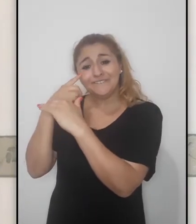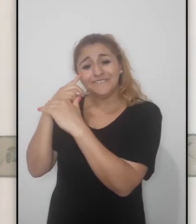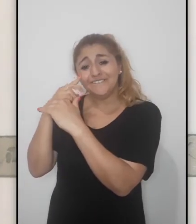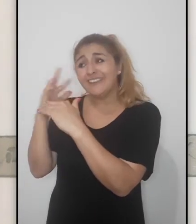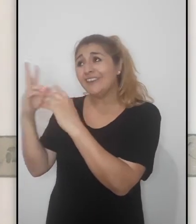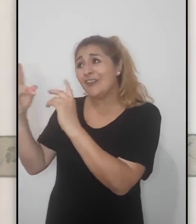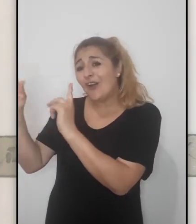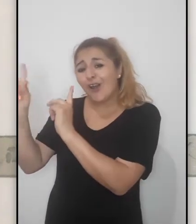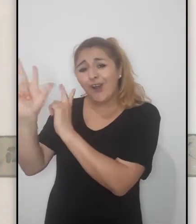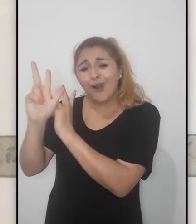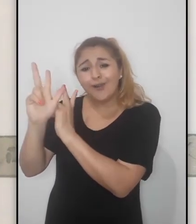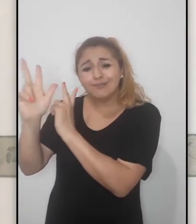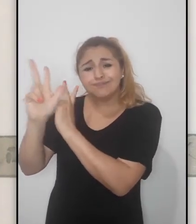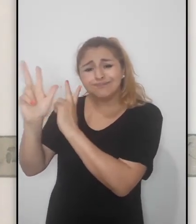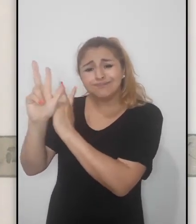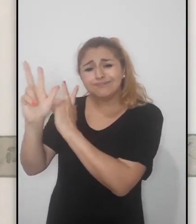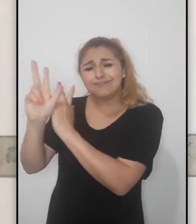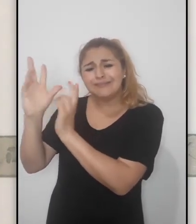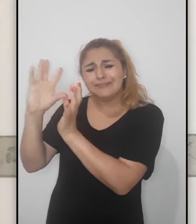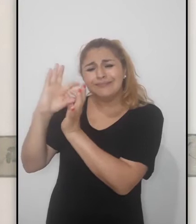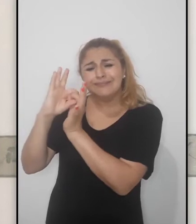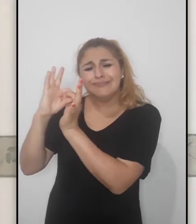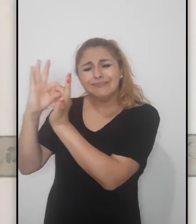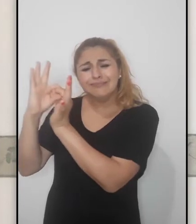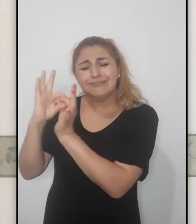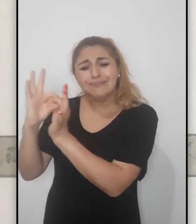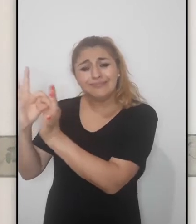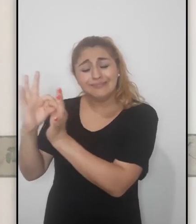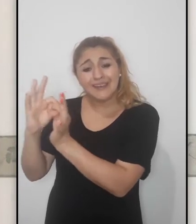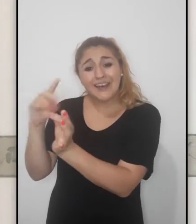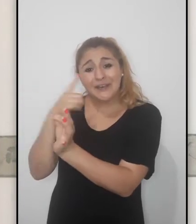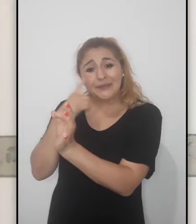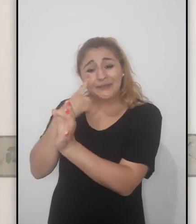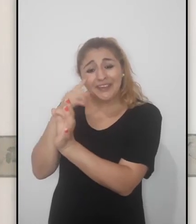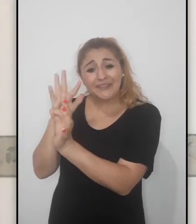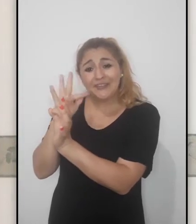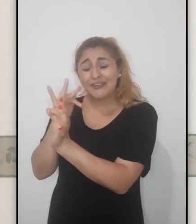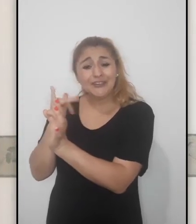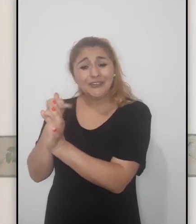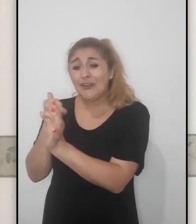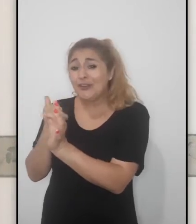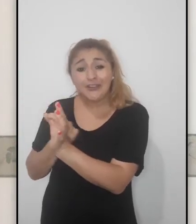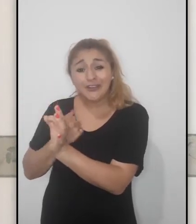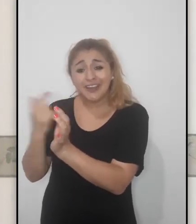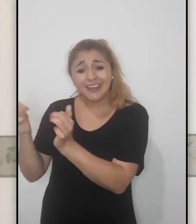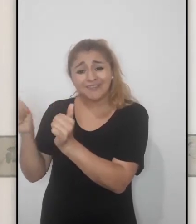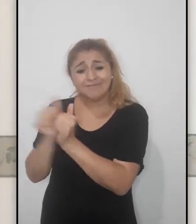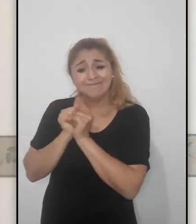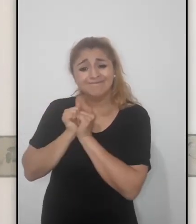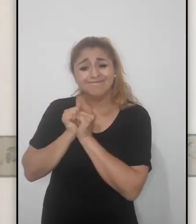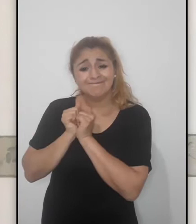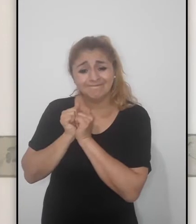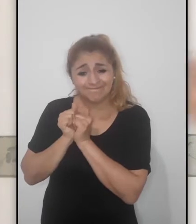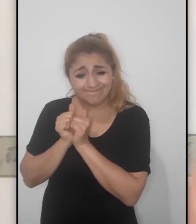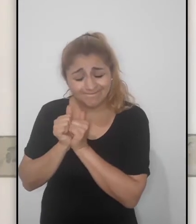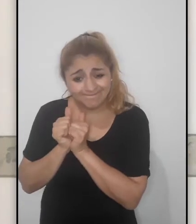de arrepentirnos diariamente de dejar de medir con la vara del pecado o de la vieja vida con la verda incorrecta con